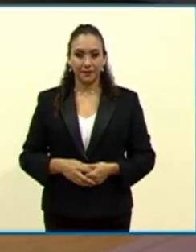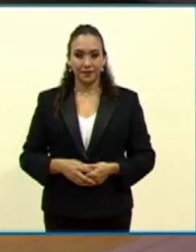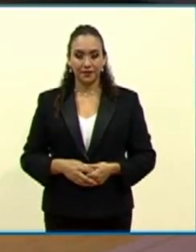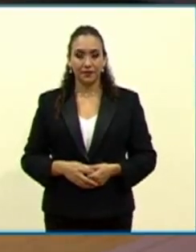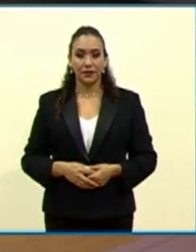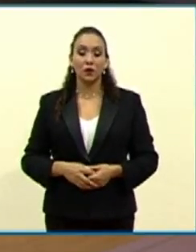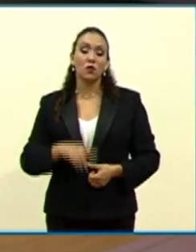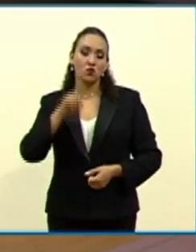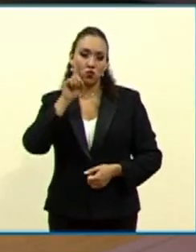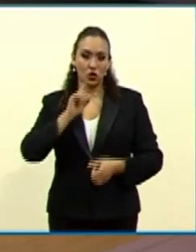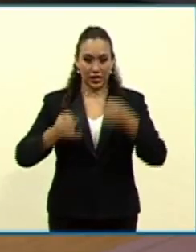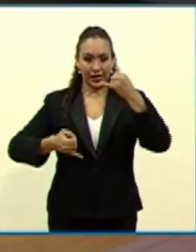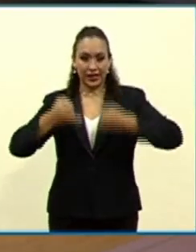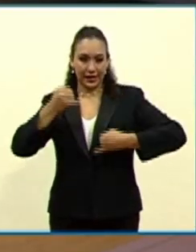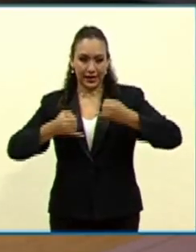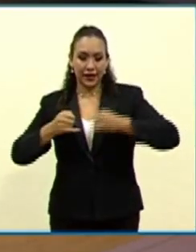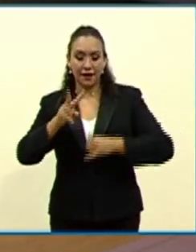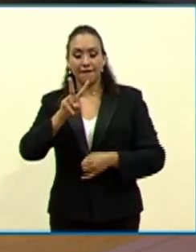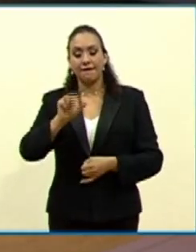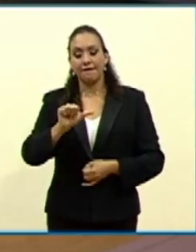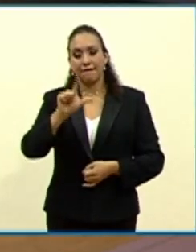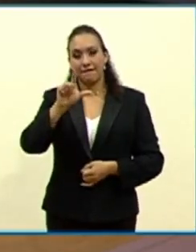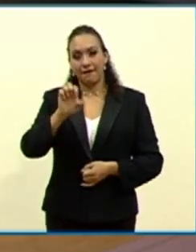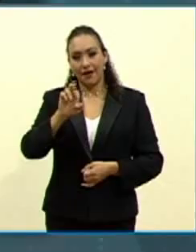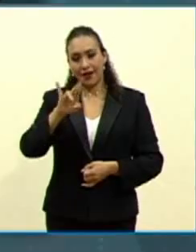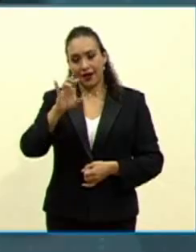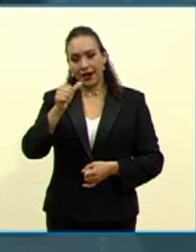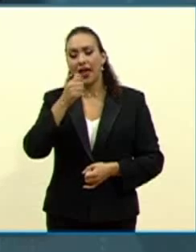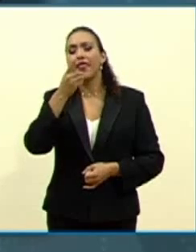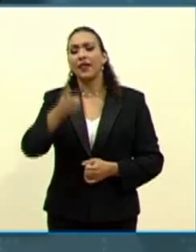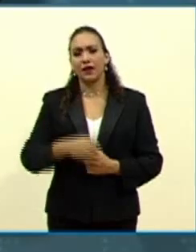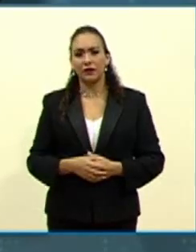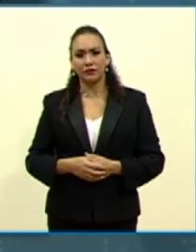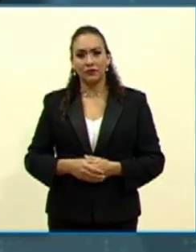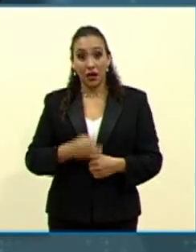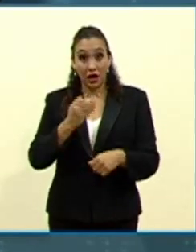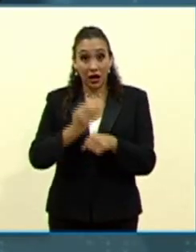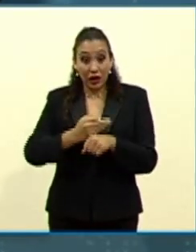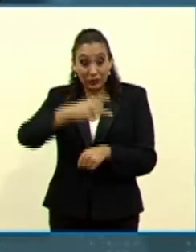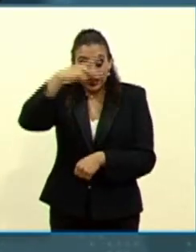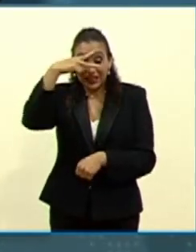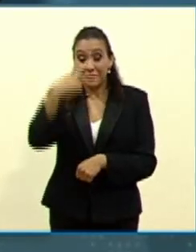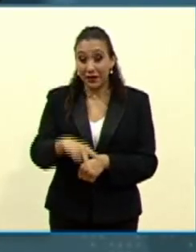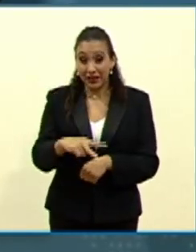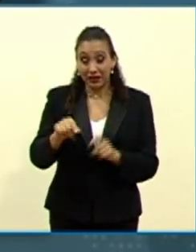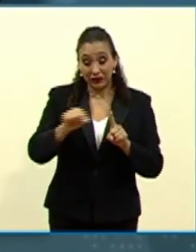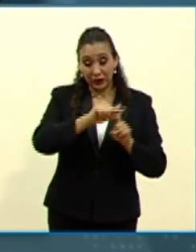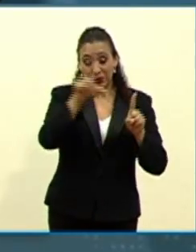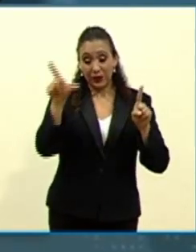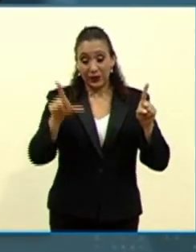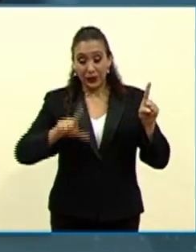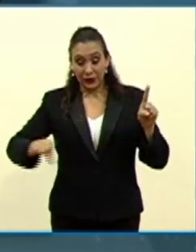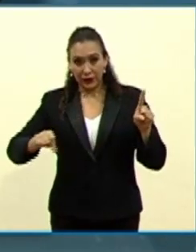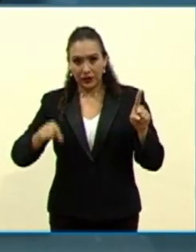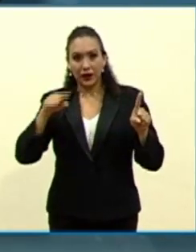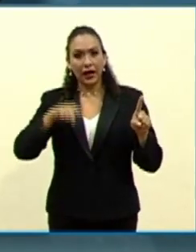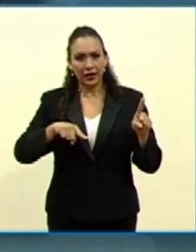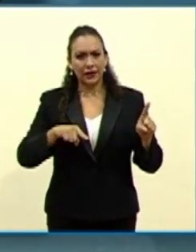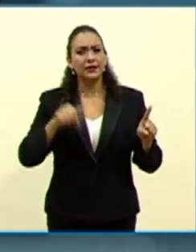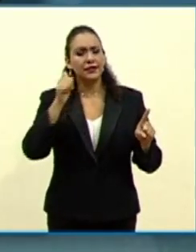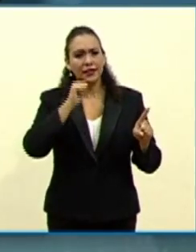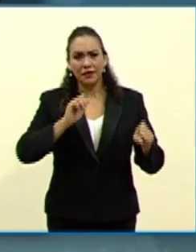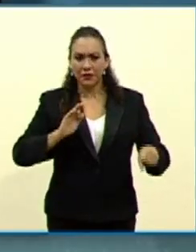La jueza de distrito Valeria Delgado Urbi aseguró que hoy México es un país en donde los derechos de las personas se